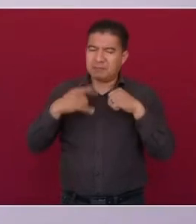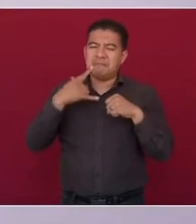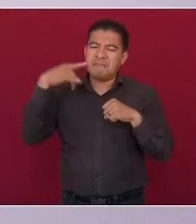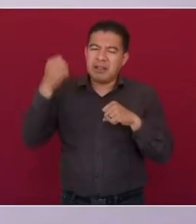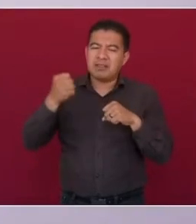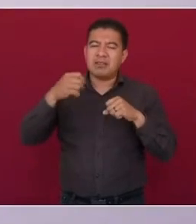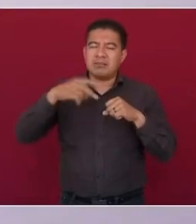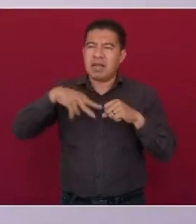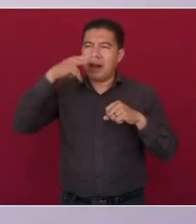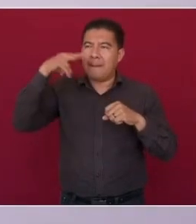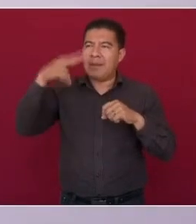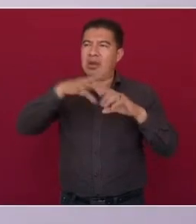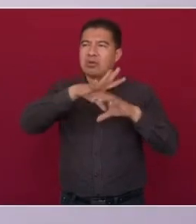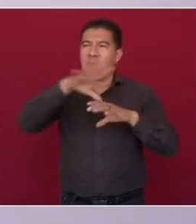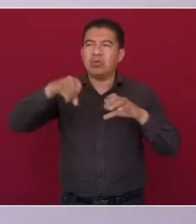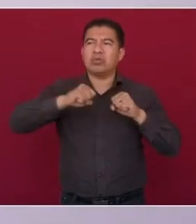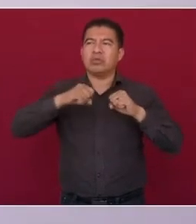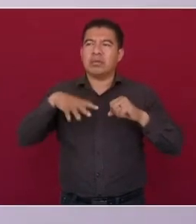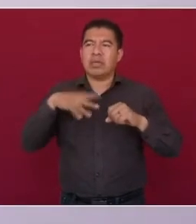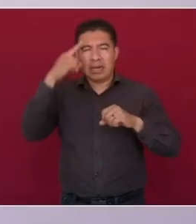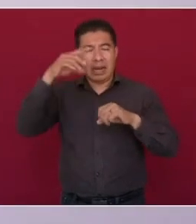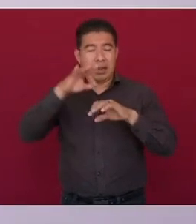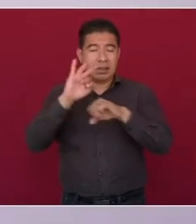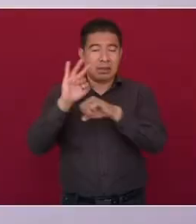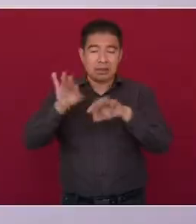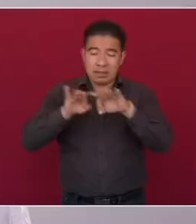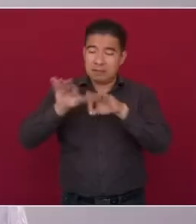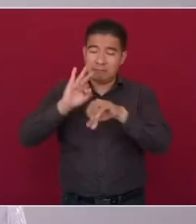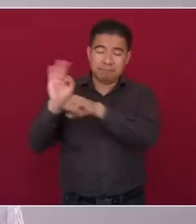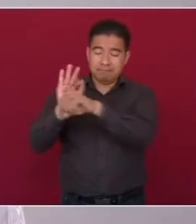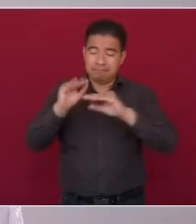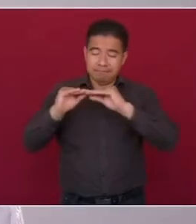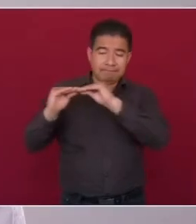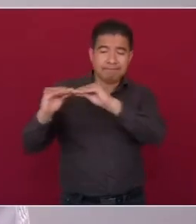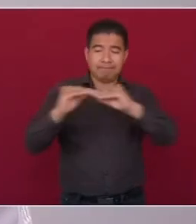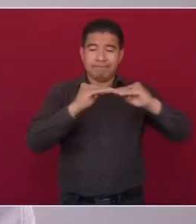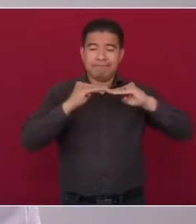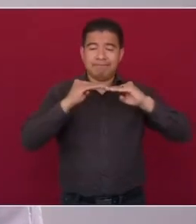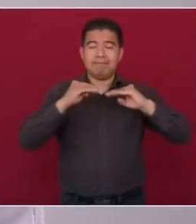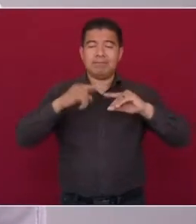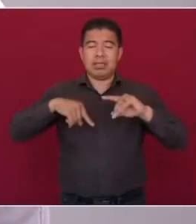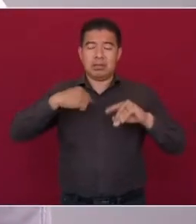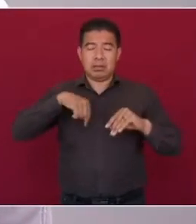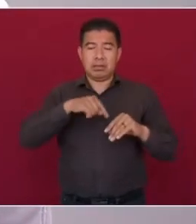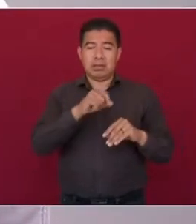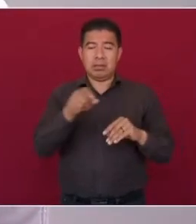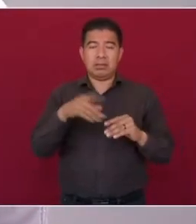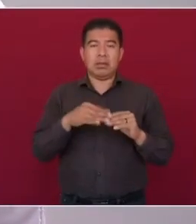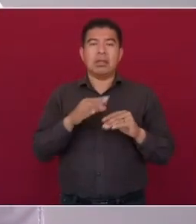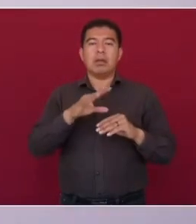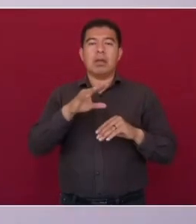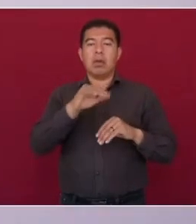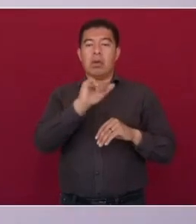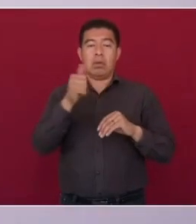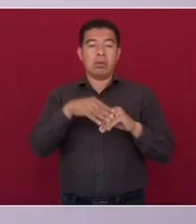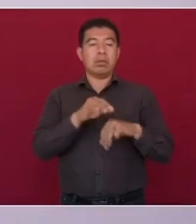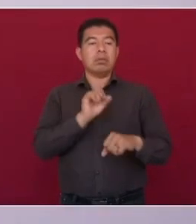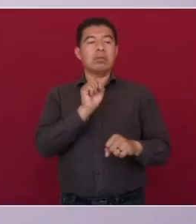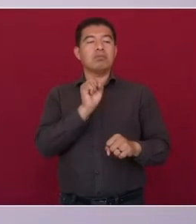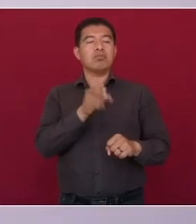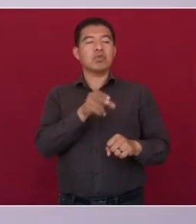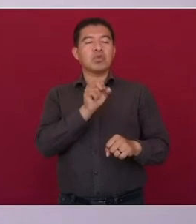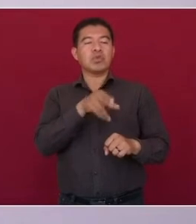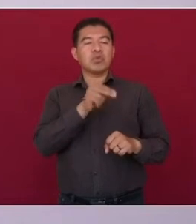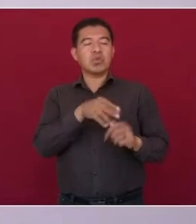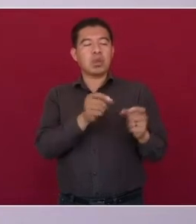se distribuirán con justicia y nunca más se permitirá que los privilegios de